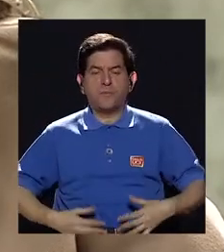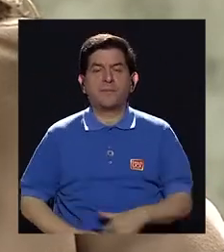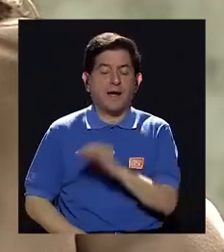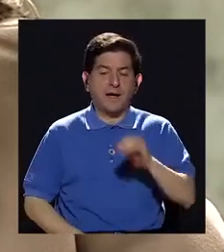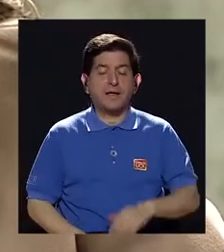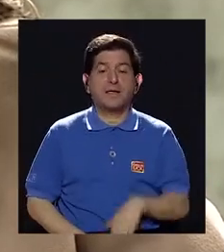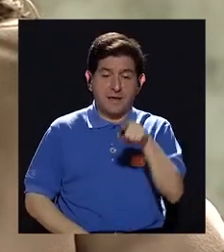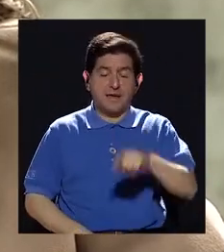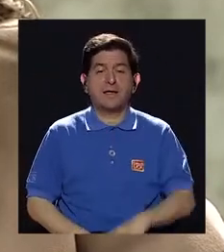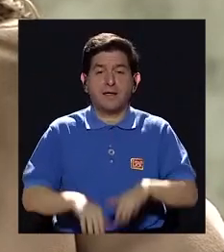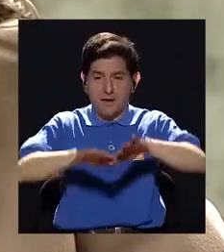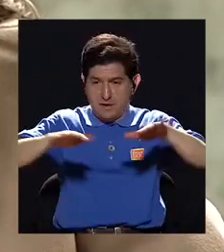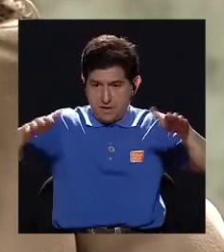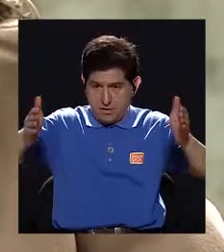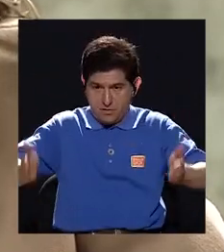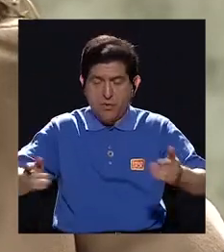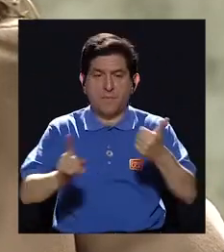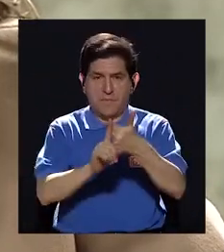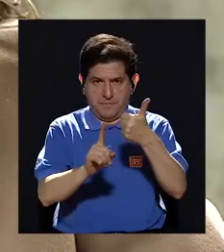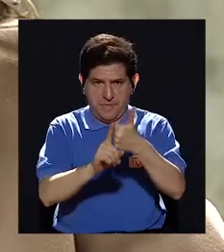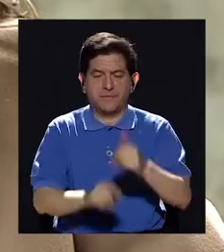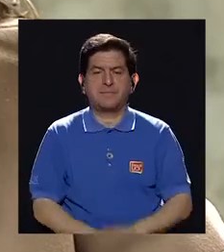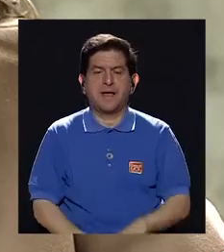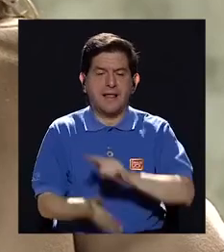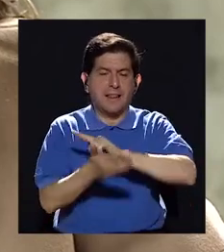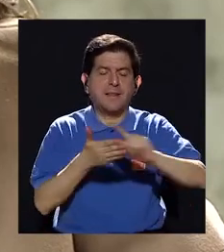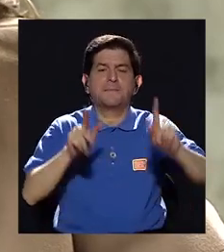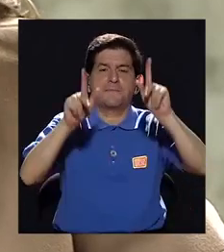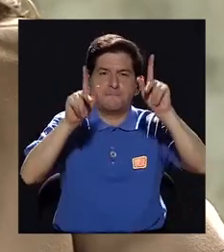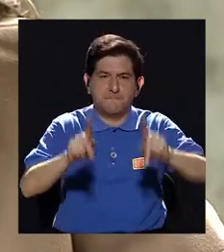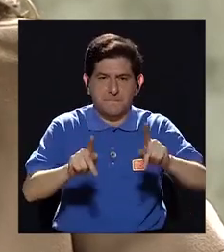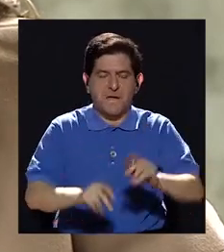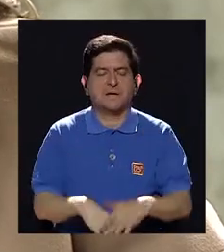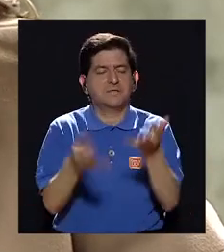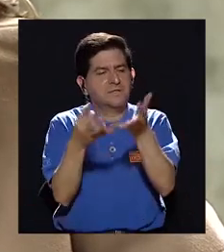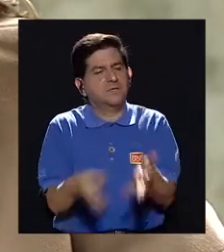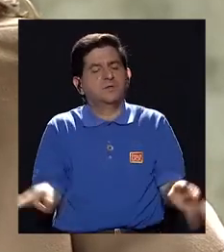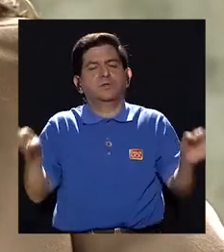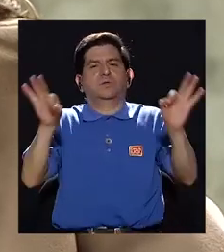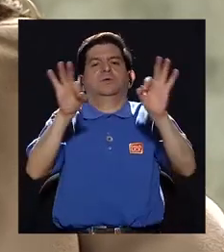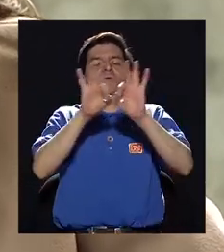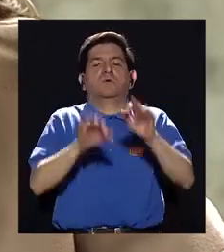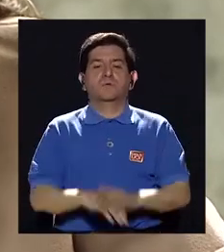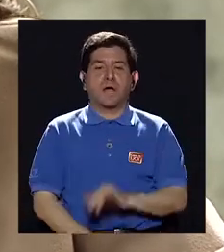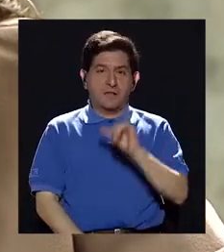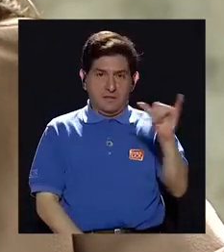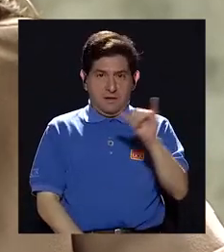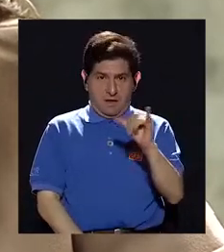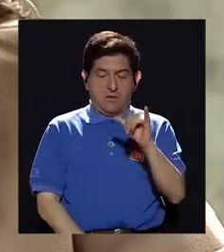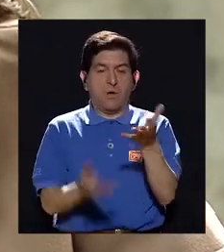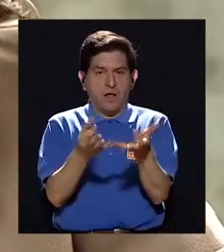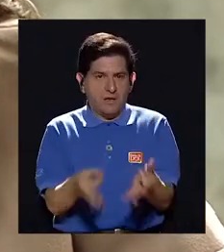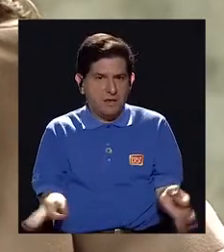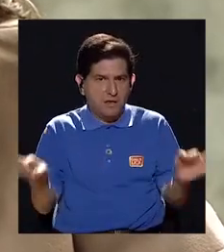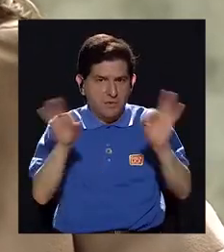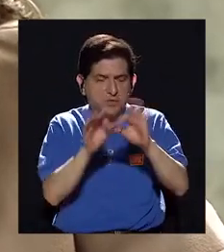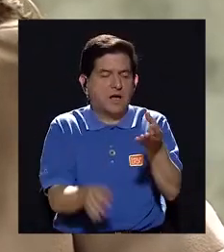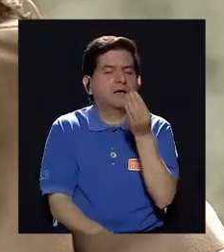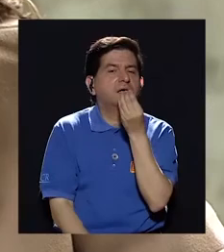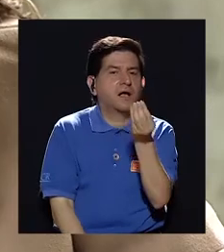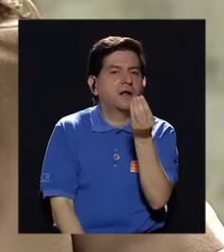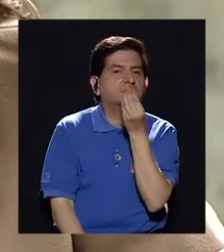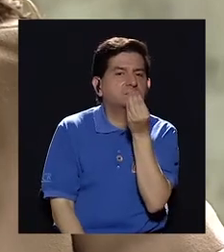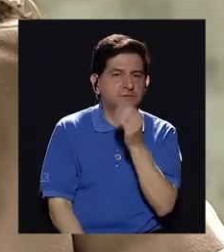cama va a ser importante. El cuidado de la higiene de esa persona va a ser importante. También va a ser muy importante